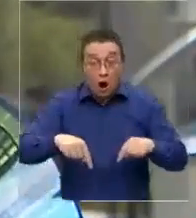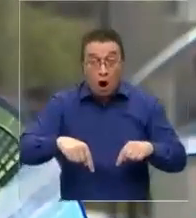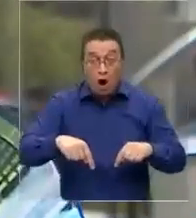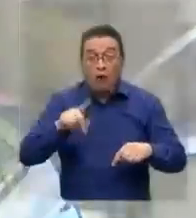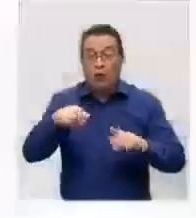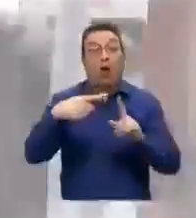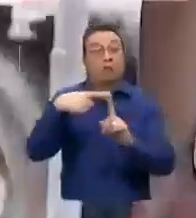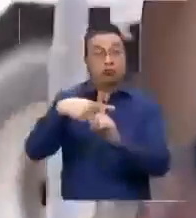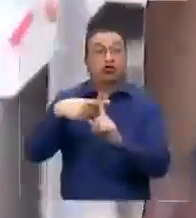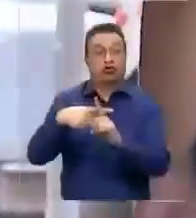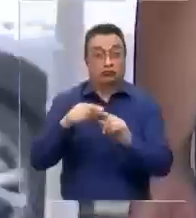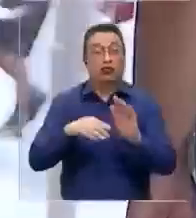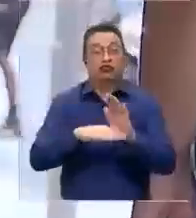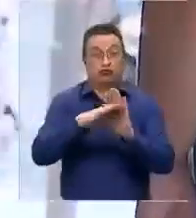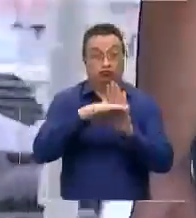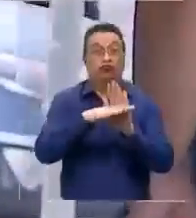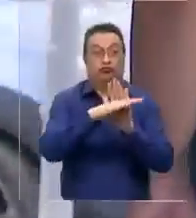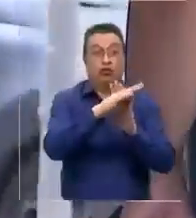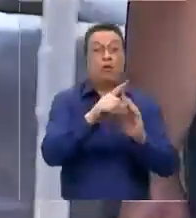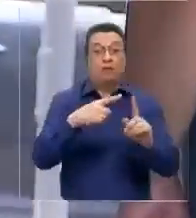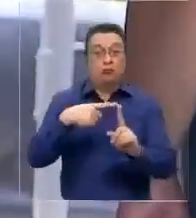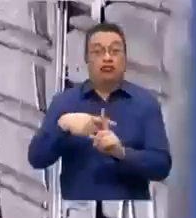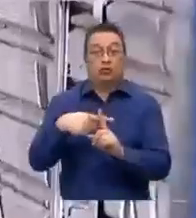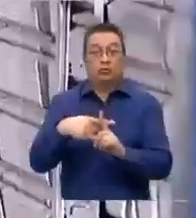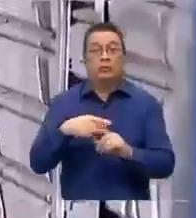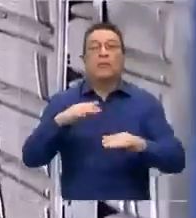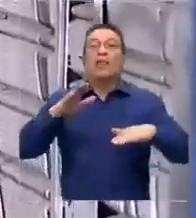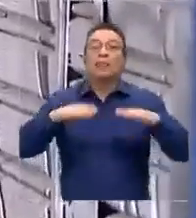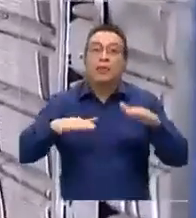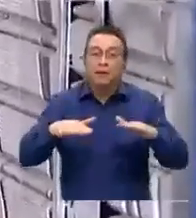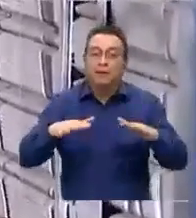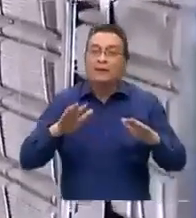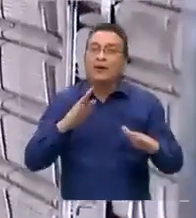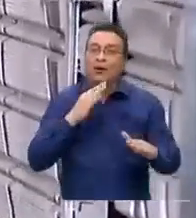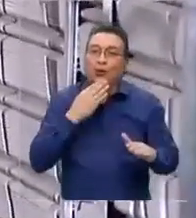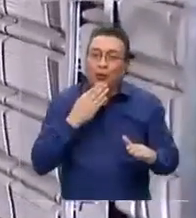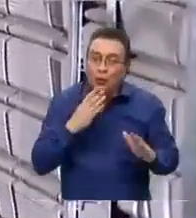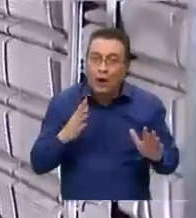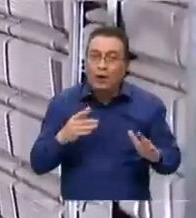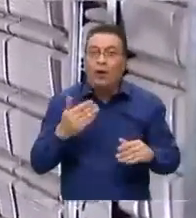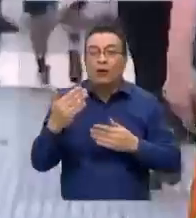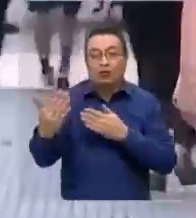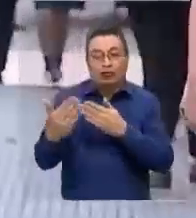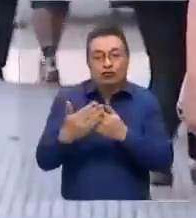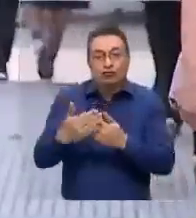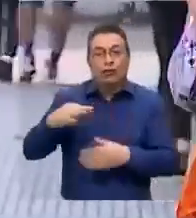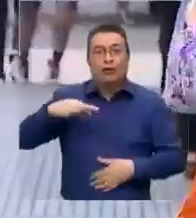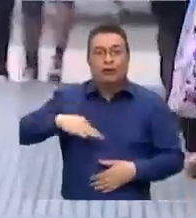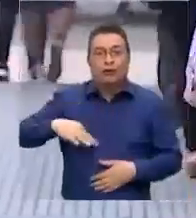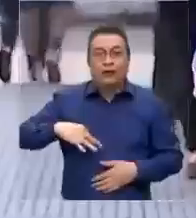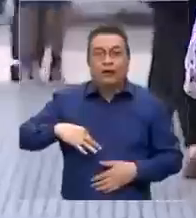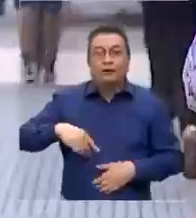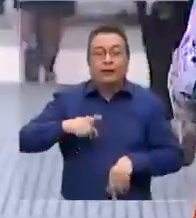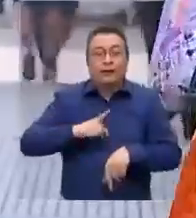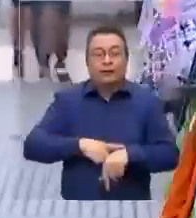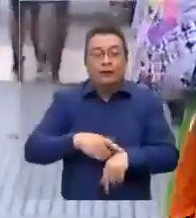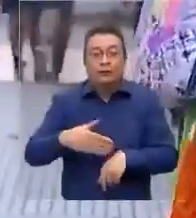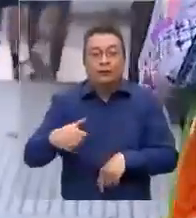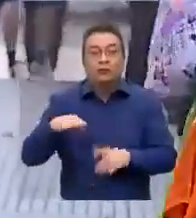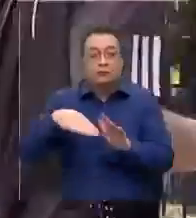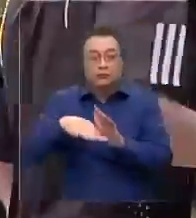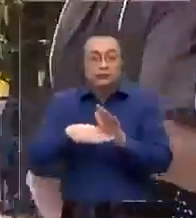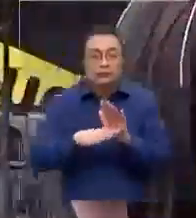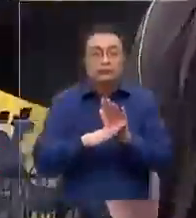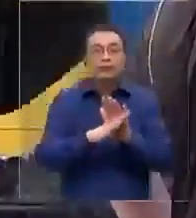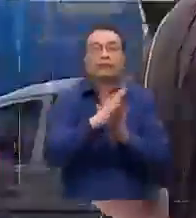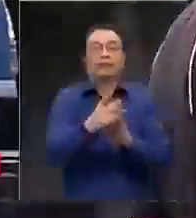están positivos. Claro que todo dependerá, otra vez, de cuánto le quede por jubilar y del tiempo que tenga para recuperar una